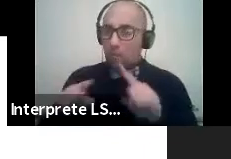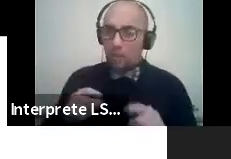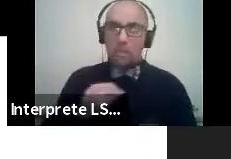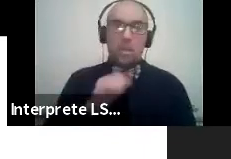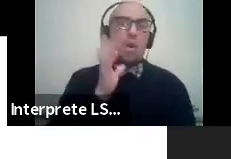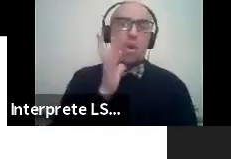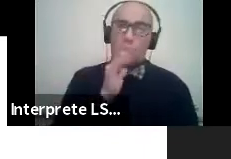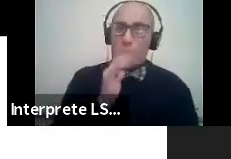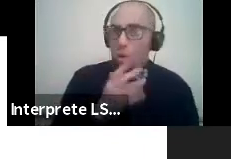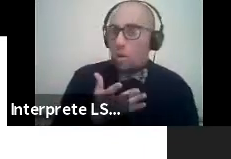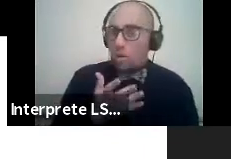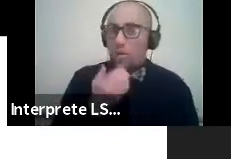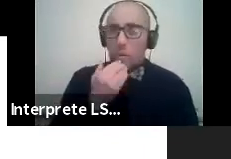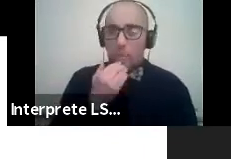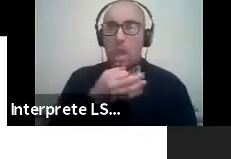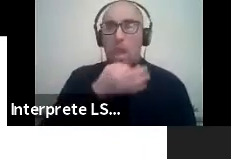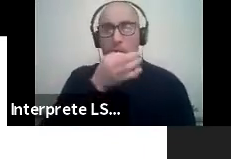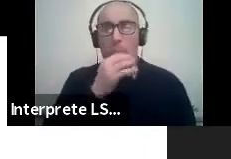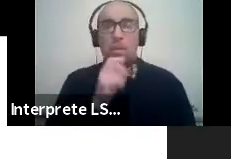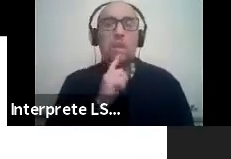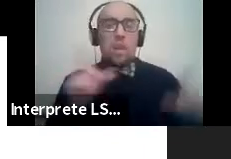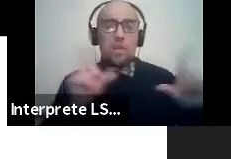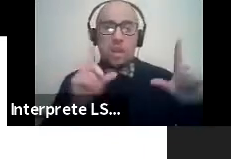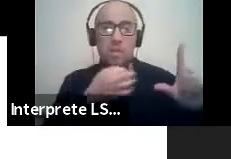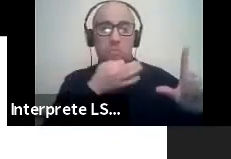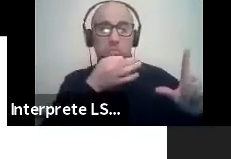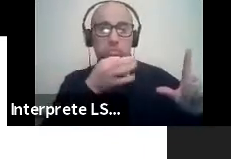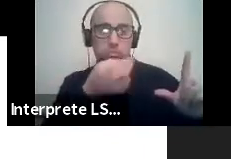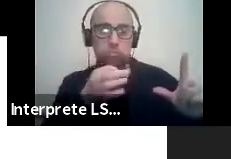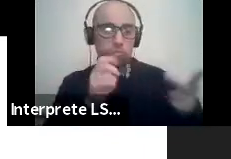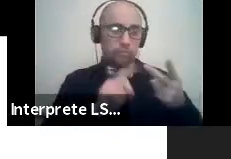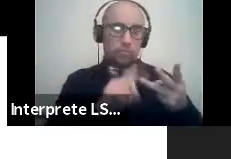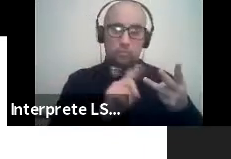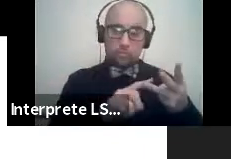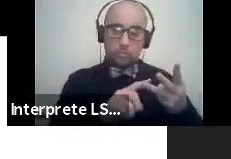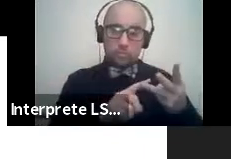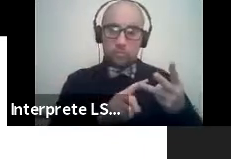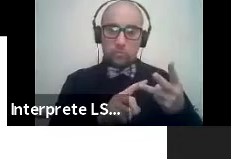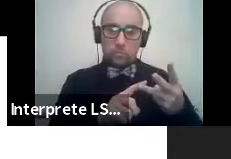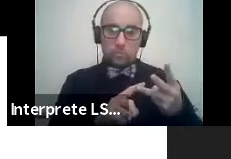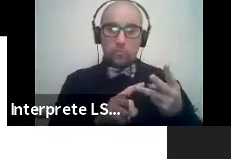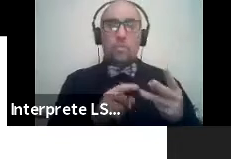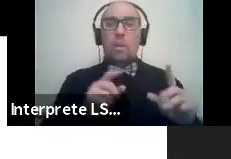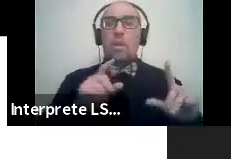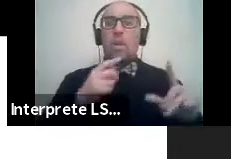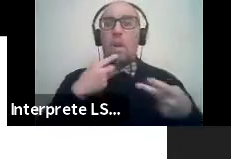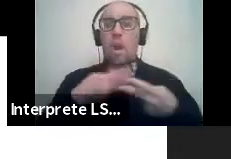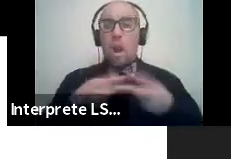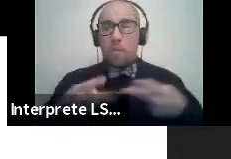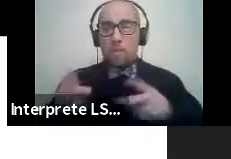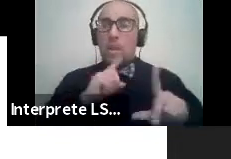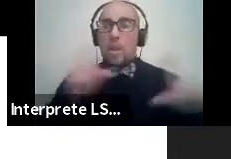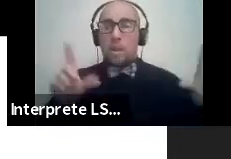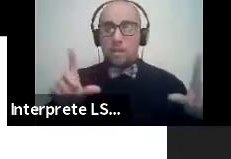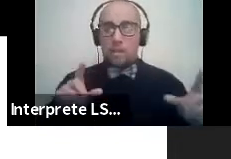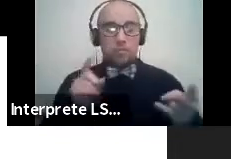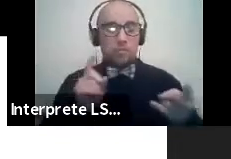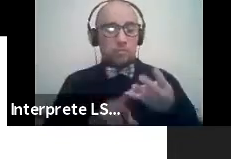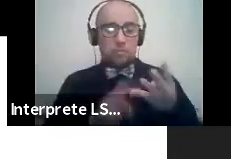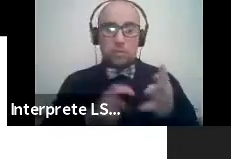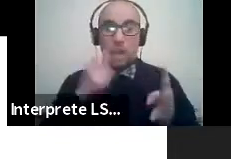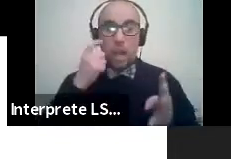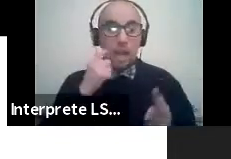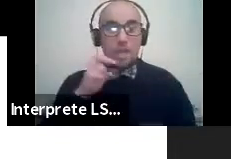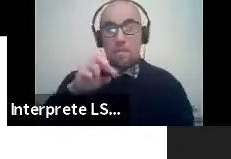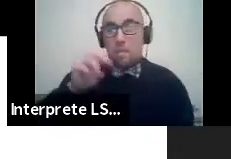también. De los mensajes de la TV, de los mensajes que dan, por ejemplo, los comerciales, de diferentes cosas. Las creencias de los